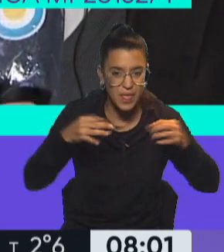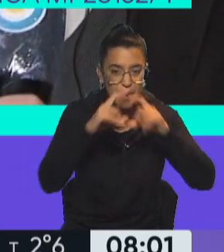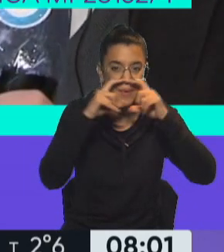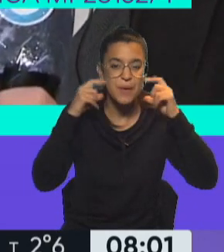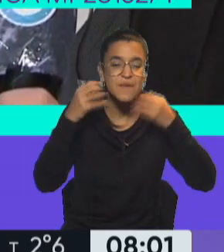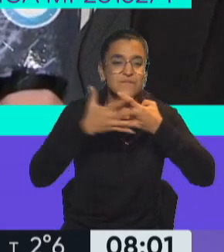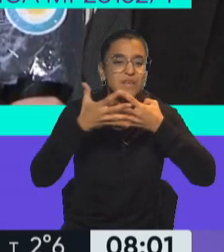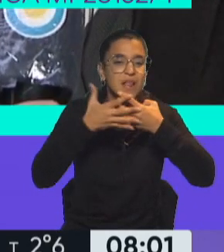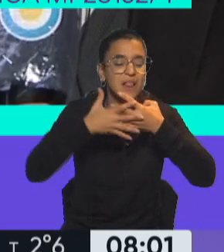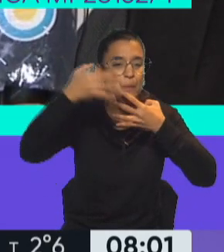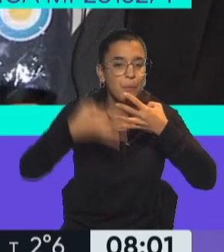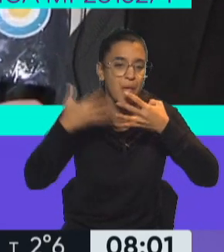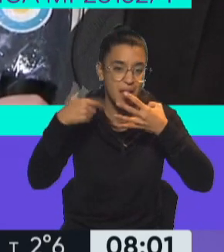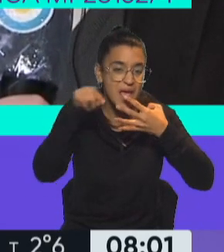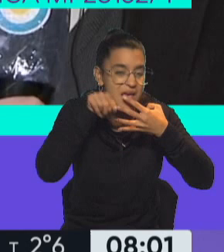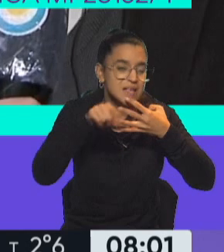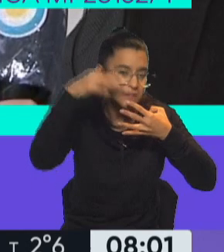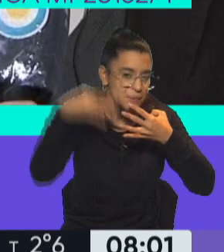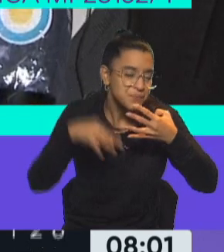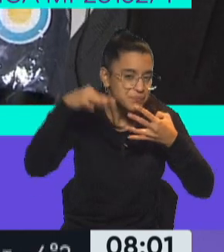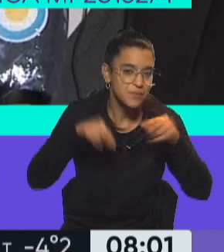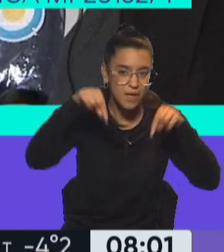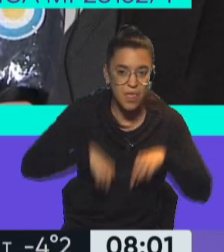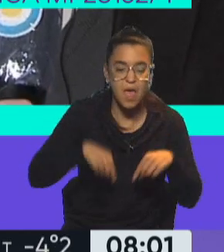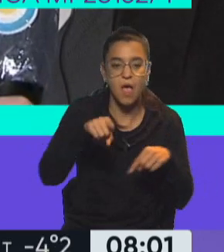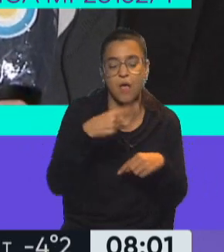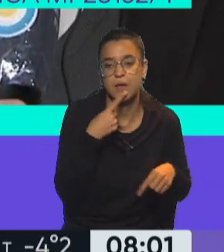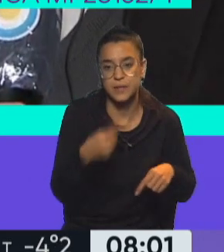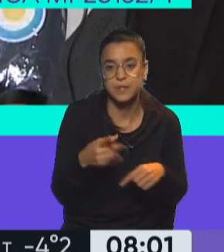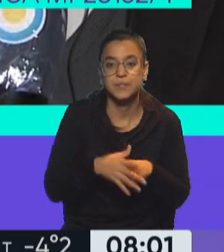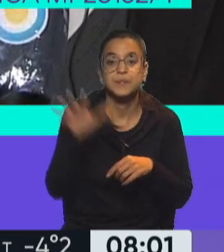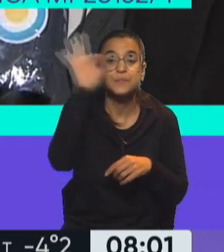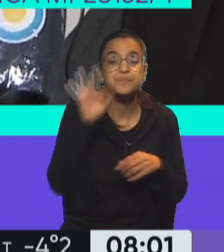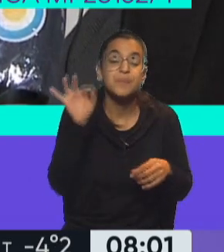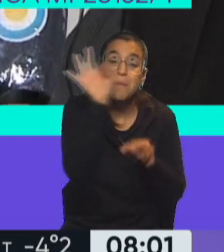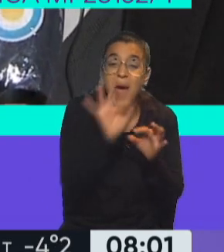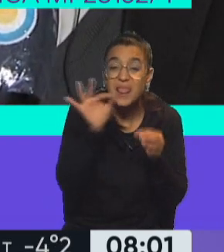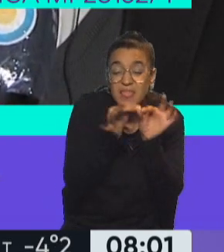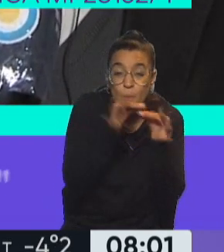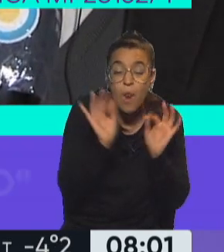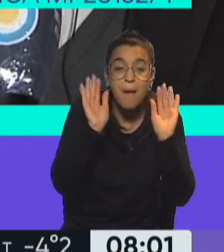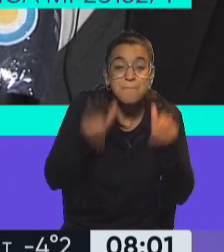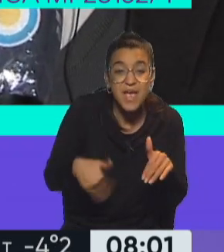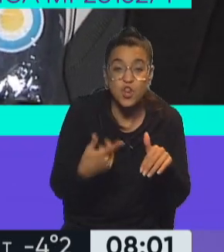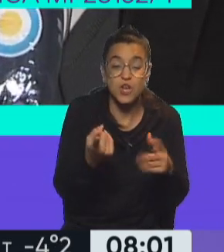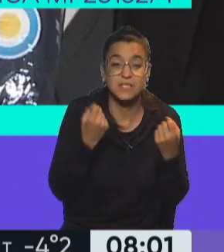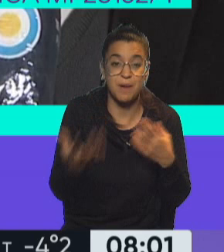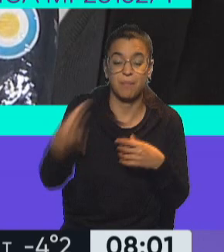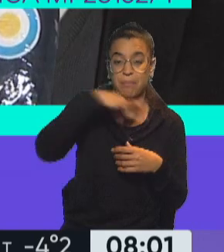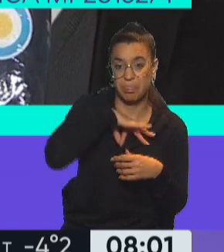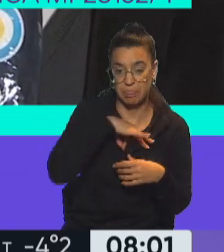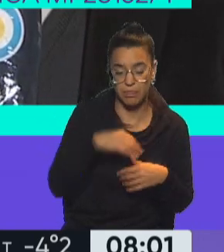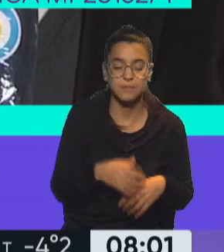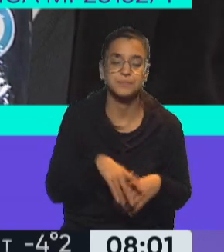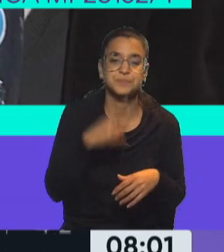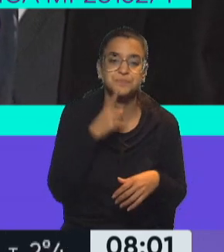que filtren muy bien el aire. Ese es el secreto a partir de ahora con estas variantes que requieren menos partículas para poder infectar, ¿no? Le pregunté por las medidas